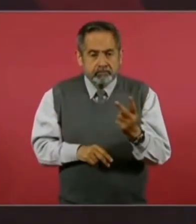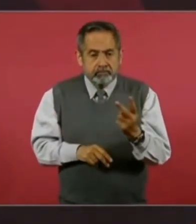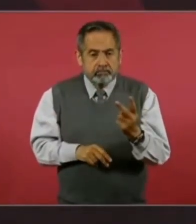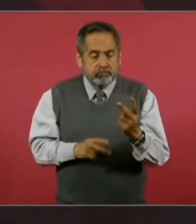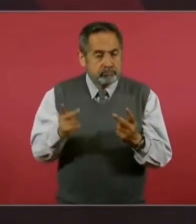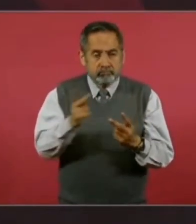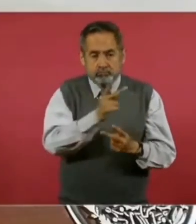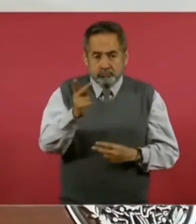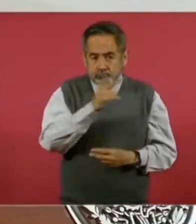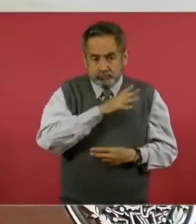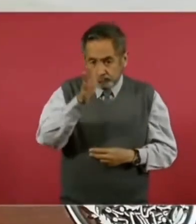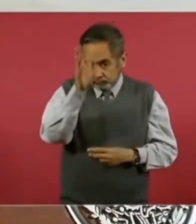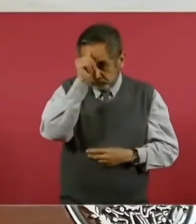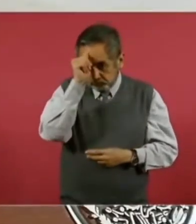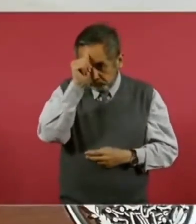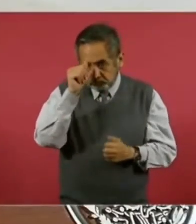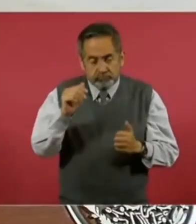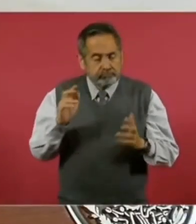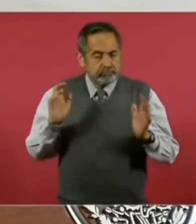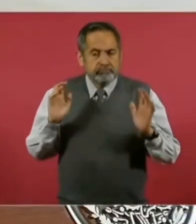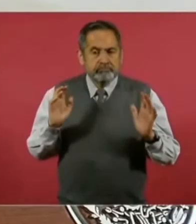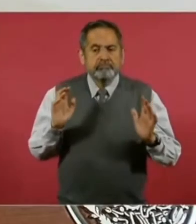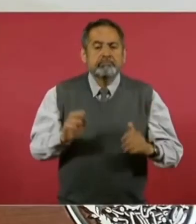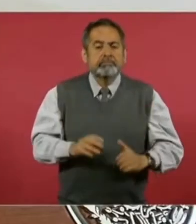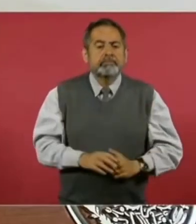estuvieron de acuerdo,